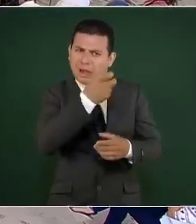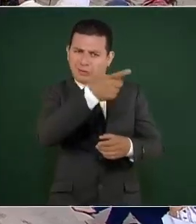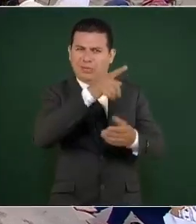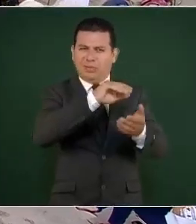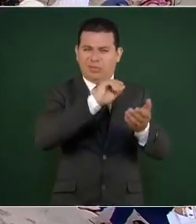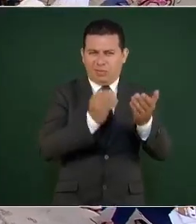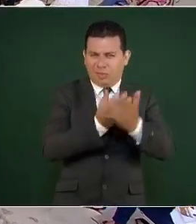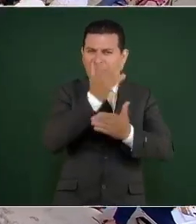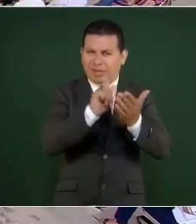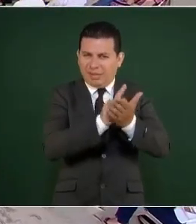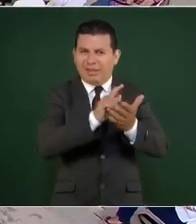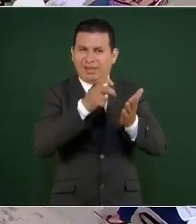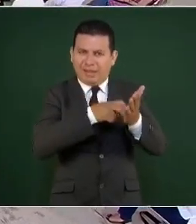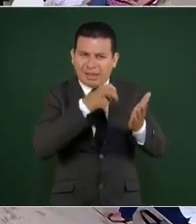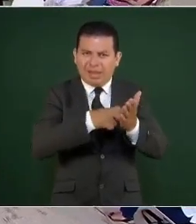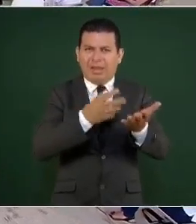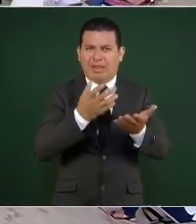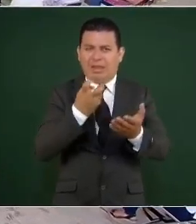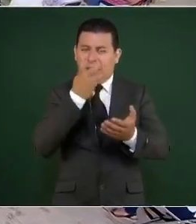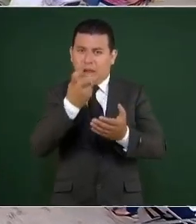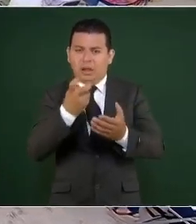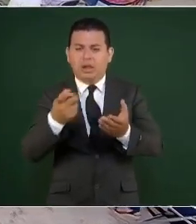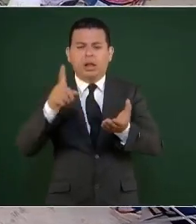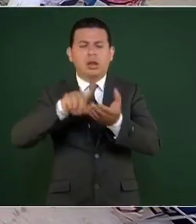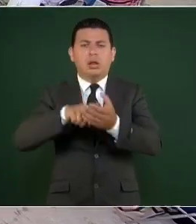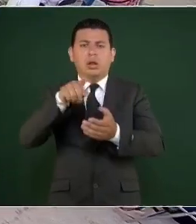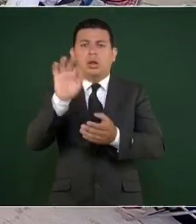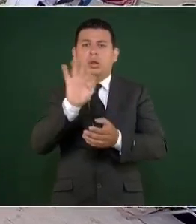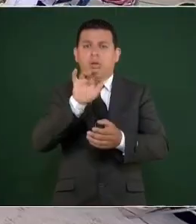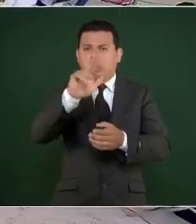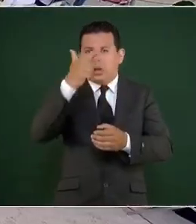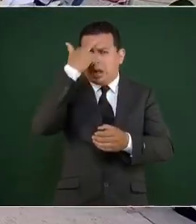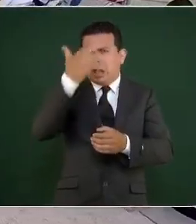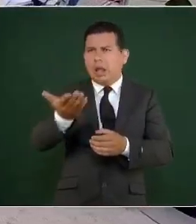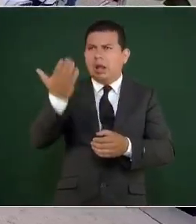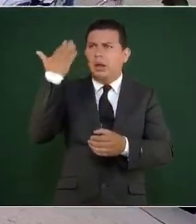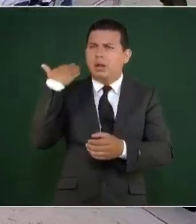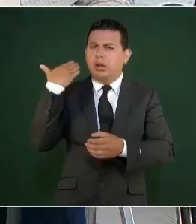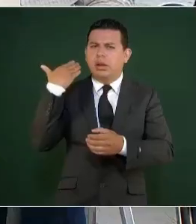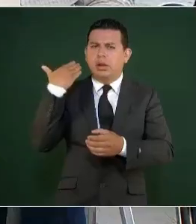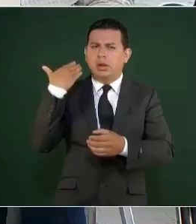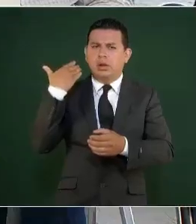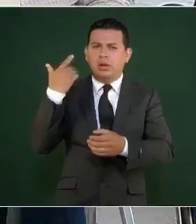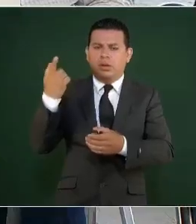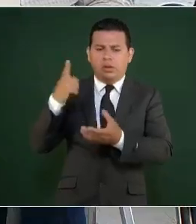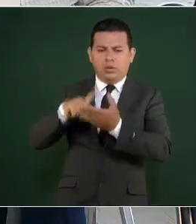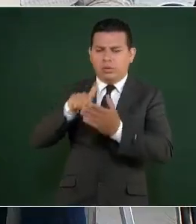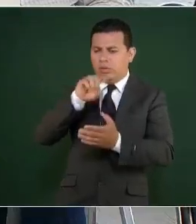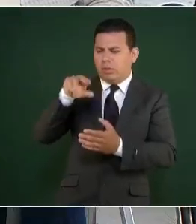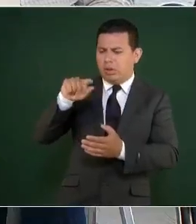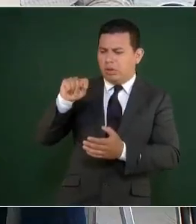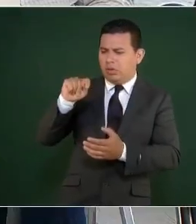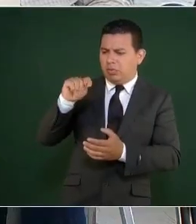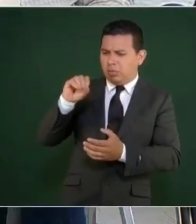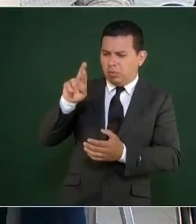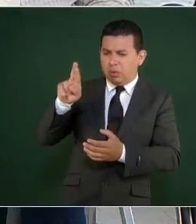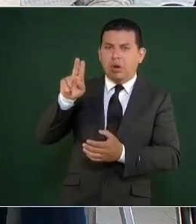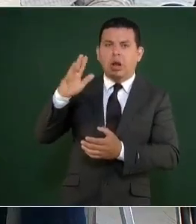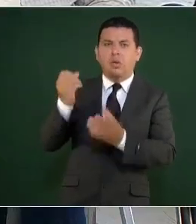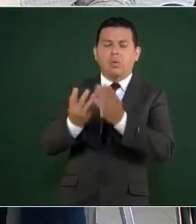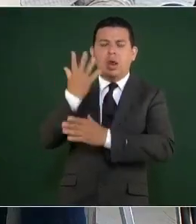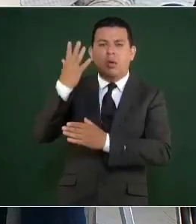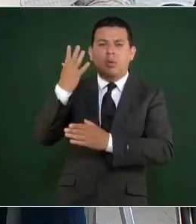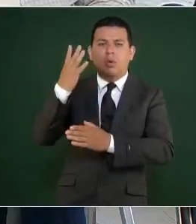se ha desarrollado el tema del campo de golf. Si usted recuerda, presidente, Fonatur desarrolló este destino